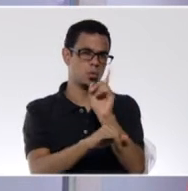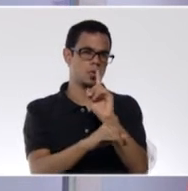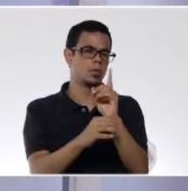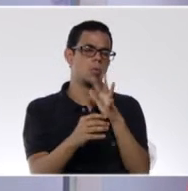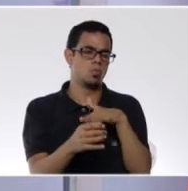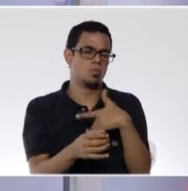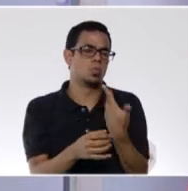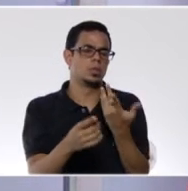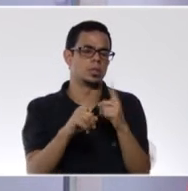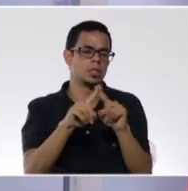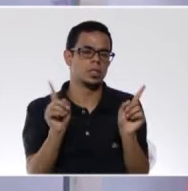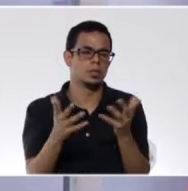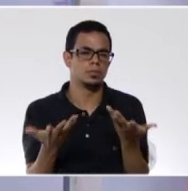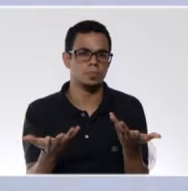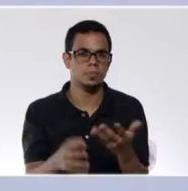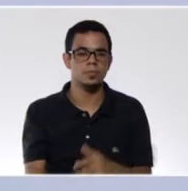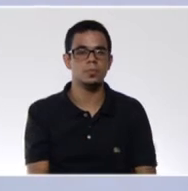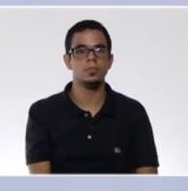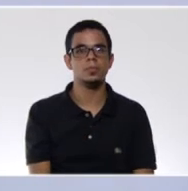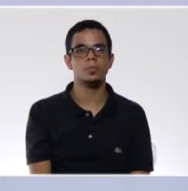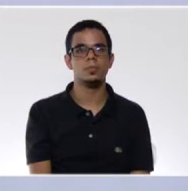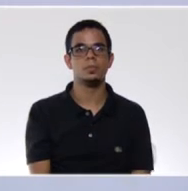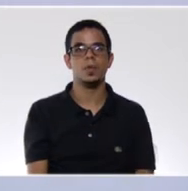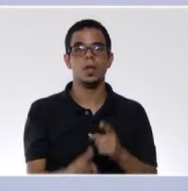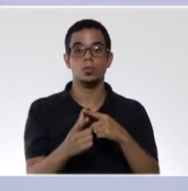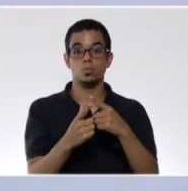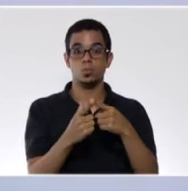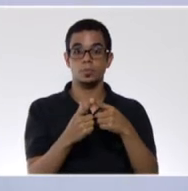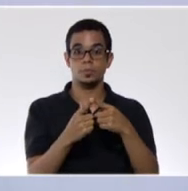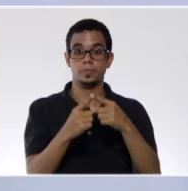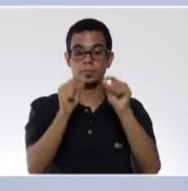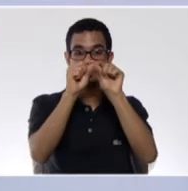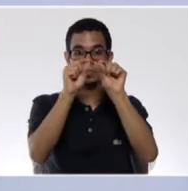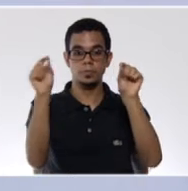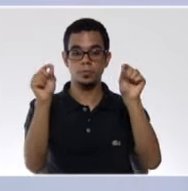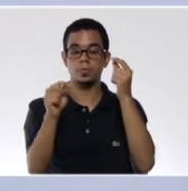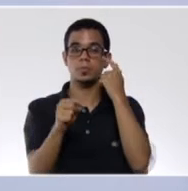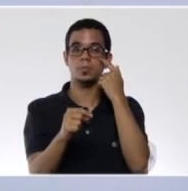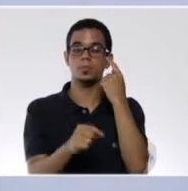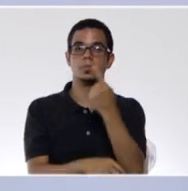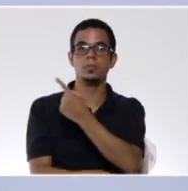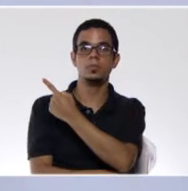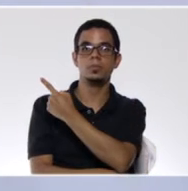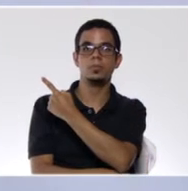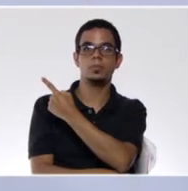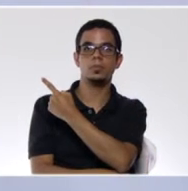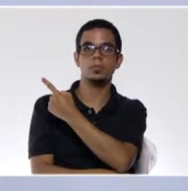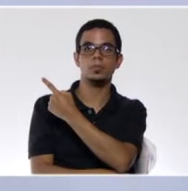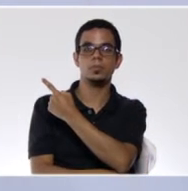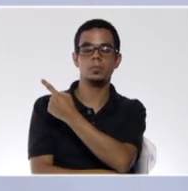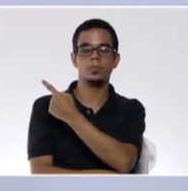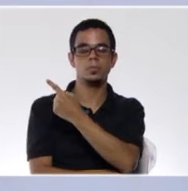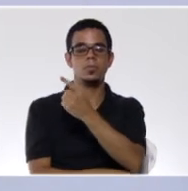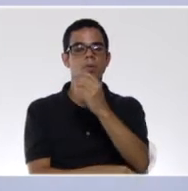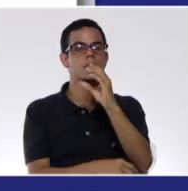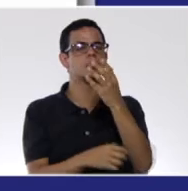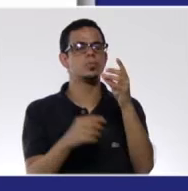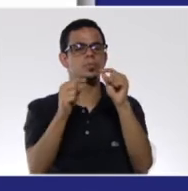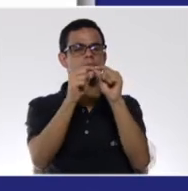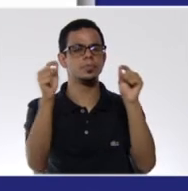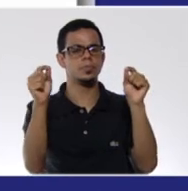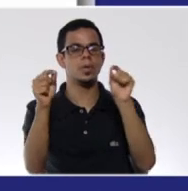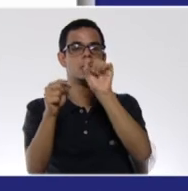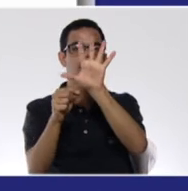Entonces, por ejemplo, vamos a considerar C sub 1, que es uno de los catetos que nos da el ejercicio, que mide